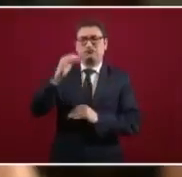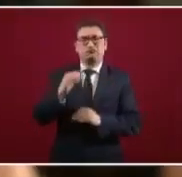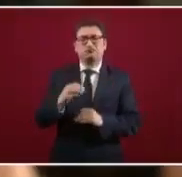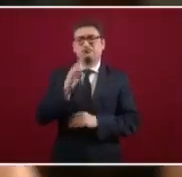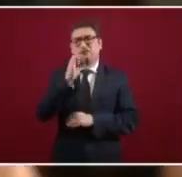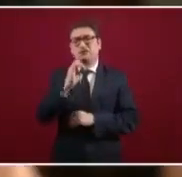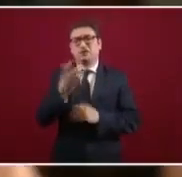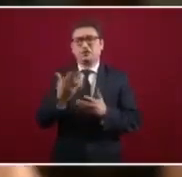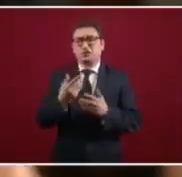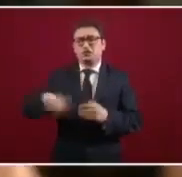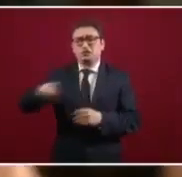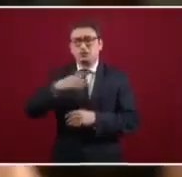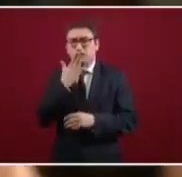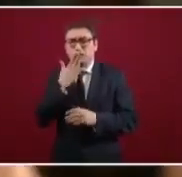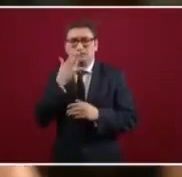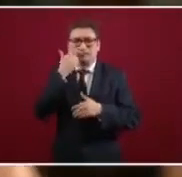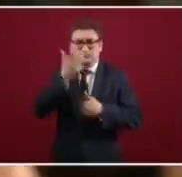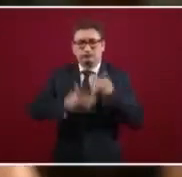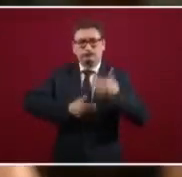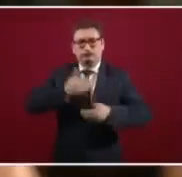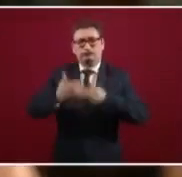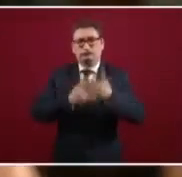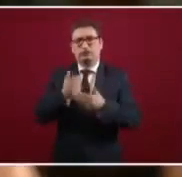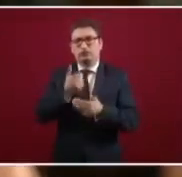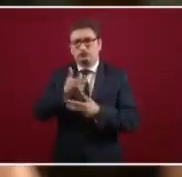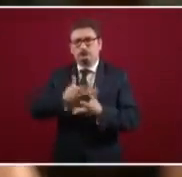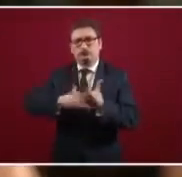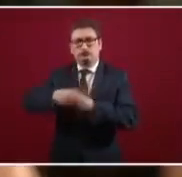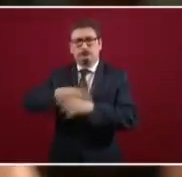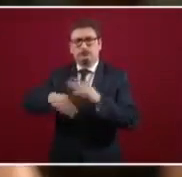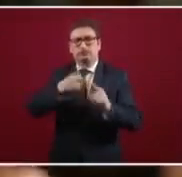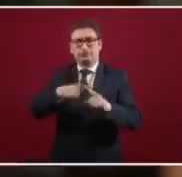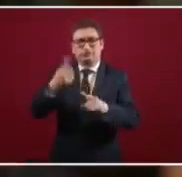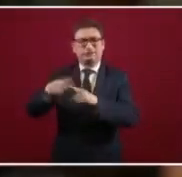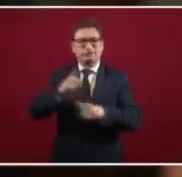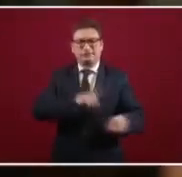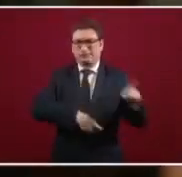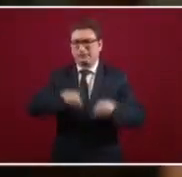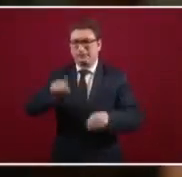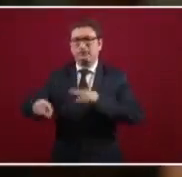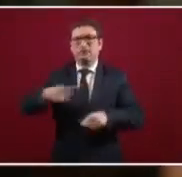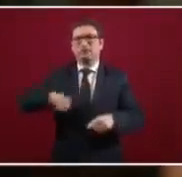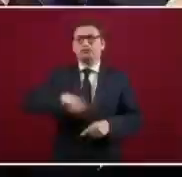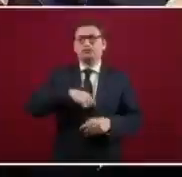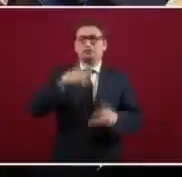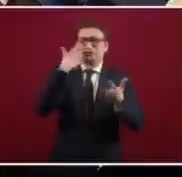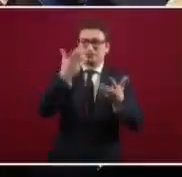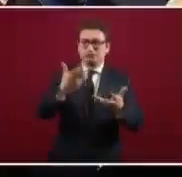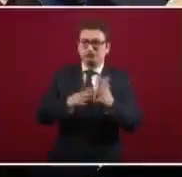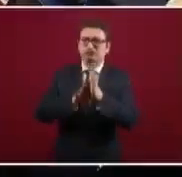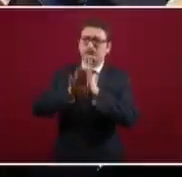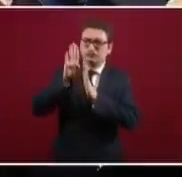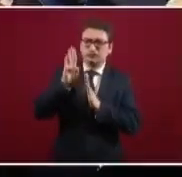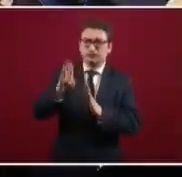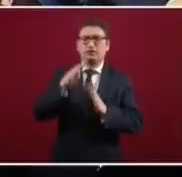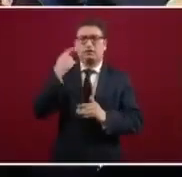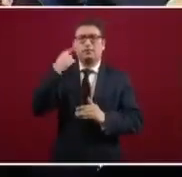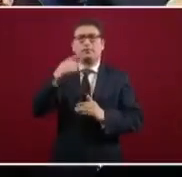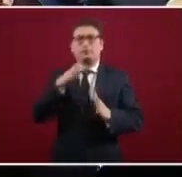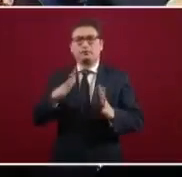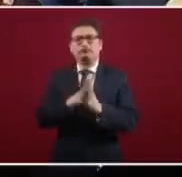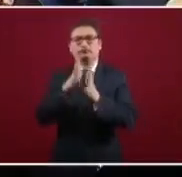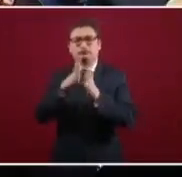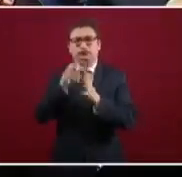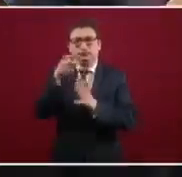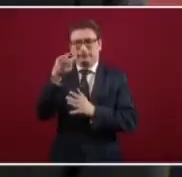queremos somos un estado muy progresista con una economía muy diversificada y queremos realmente salir adelante y participar en este